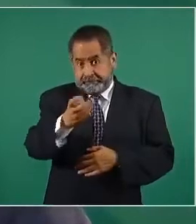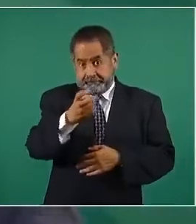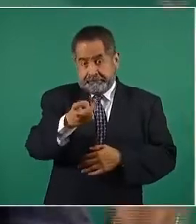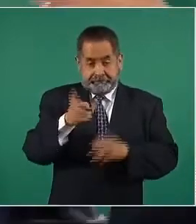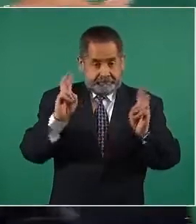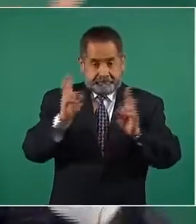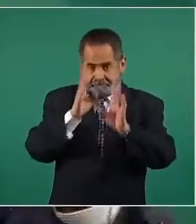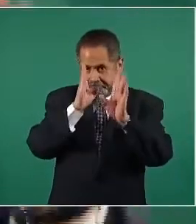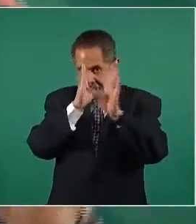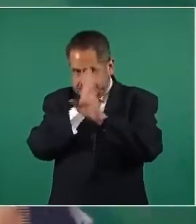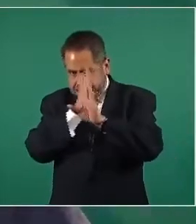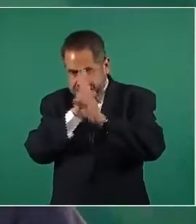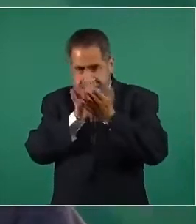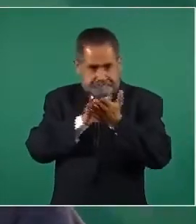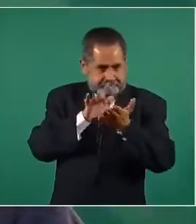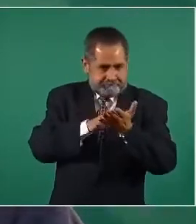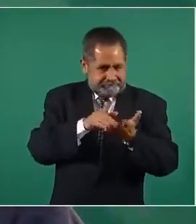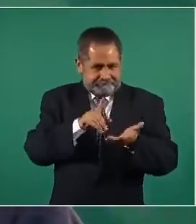pues